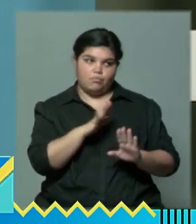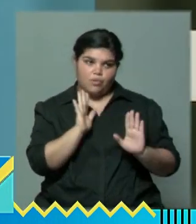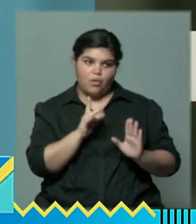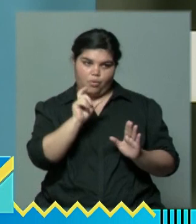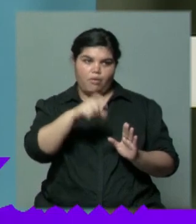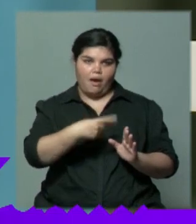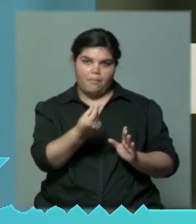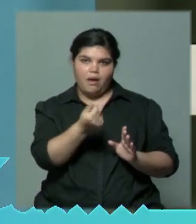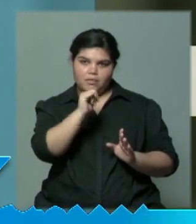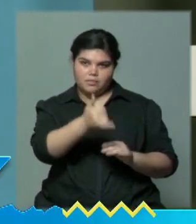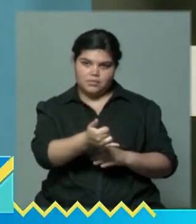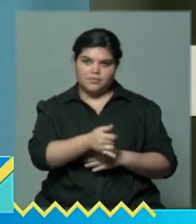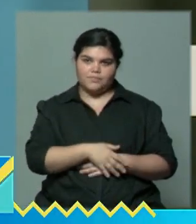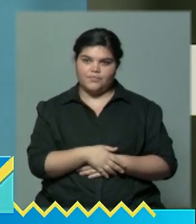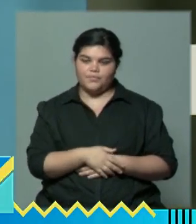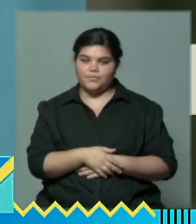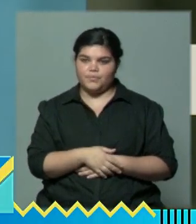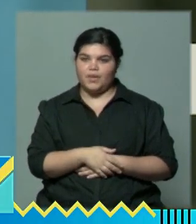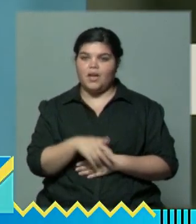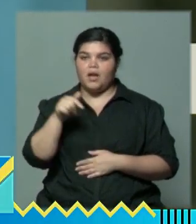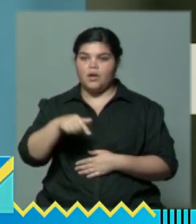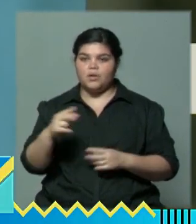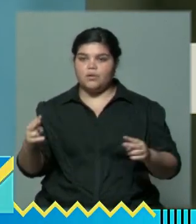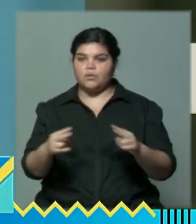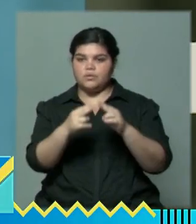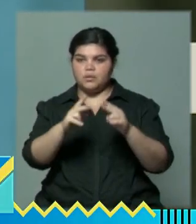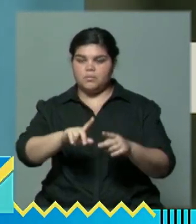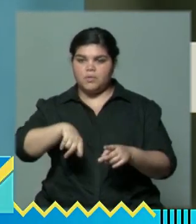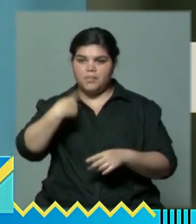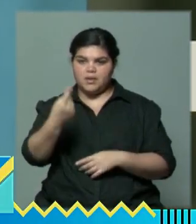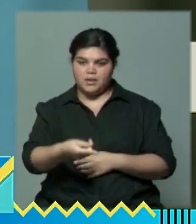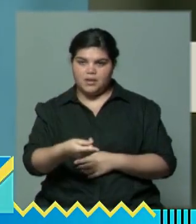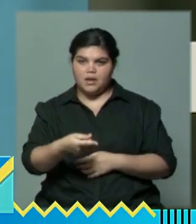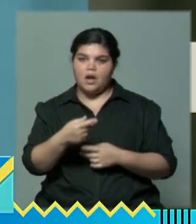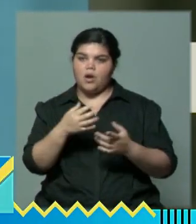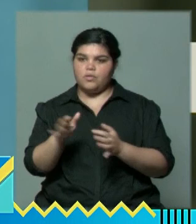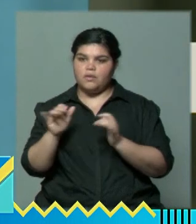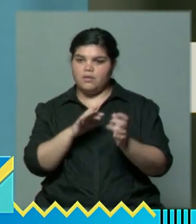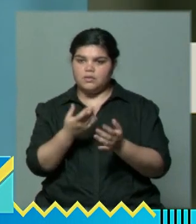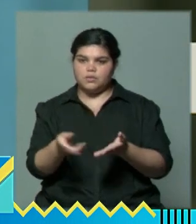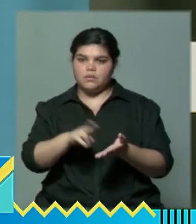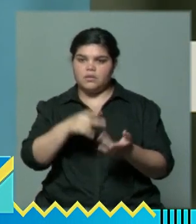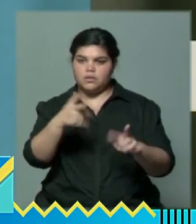abono, perfecto. tengo para irme, tengo reduce. Bueno, nosotros nos reencontramos a partir del día de mañana con otro debate aquí en Distintos